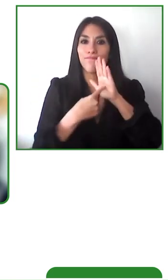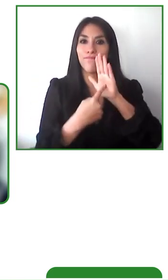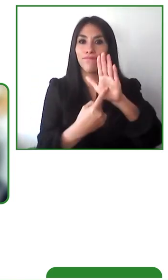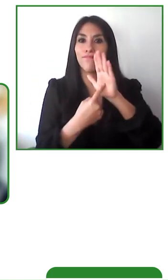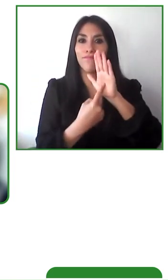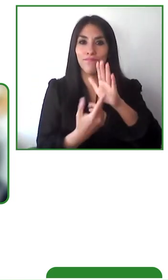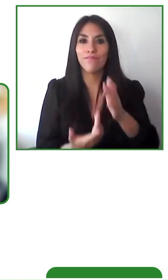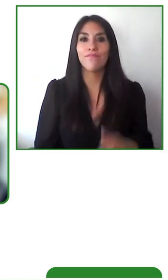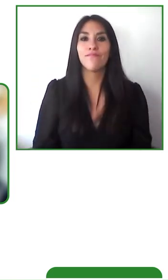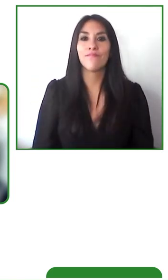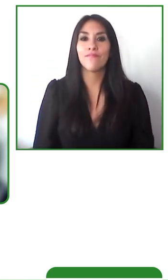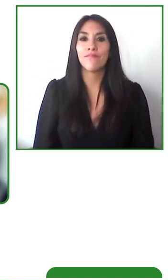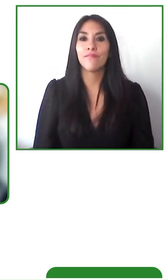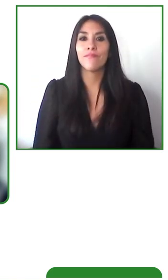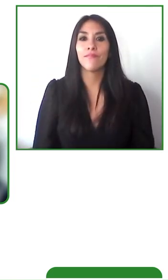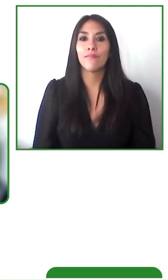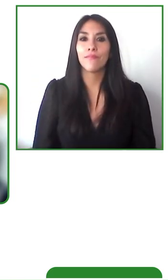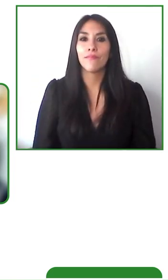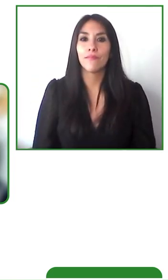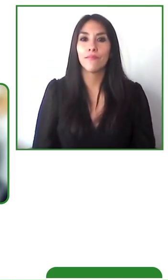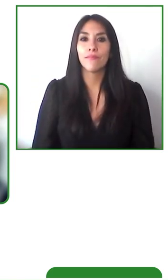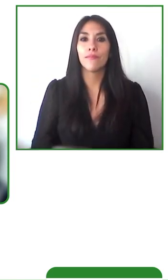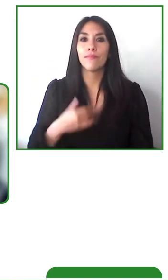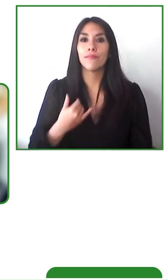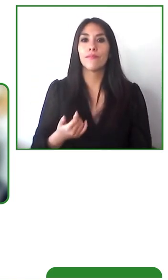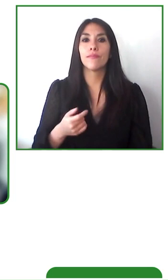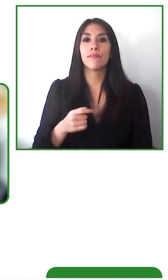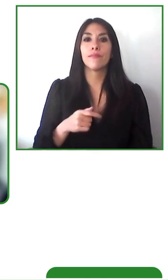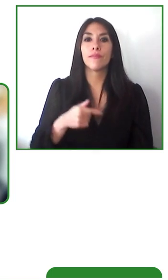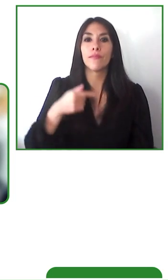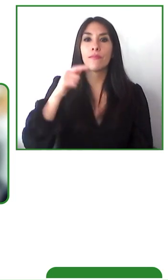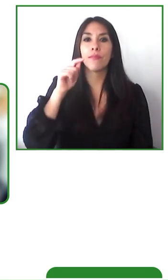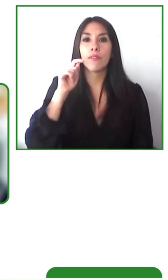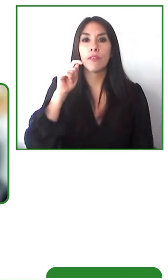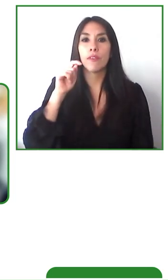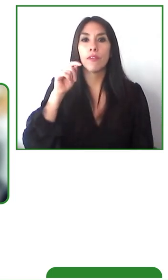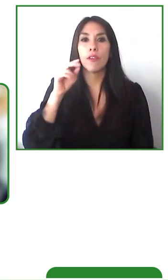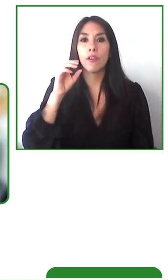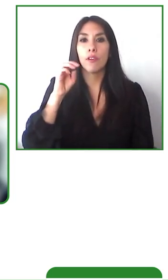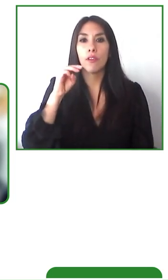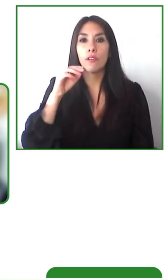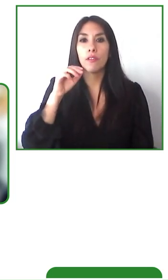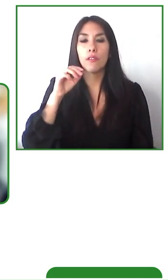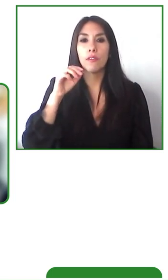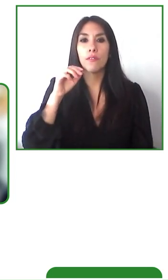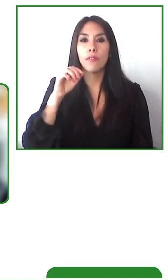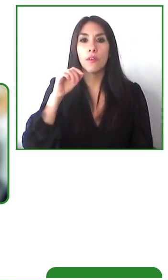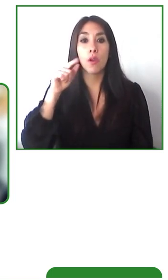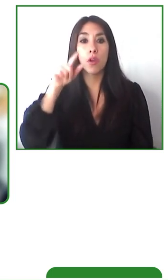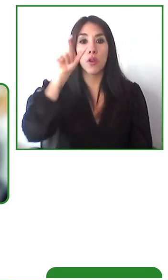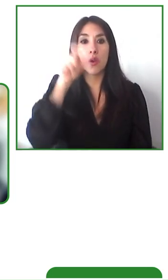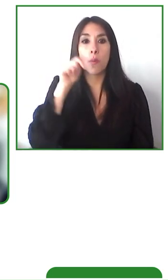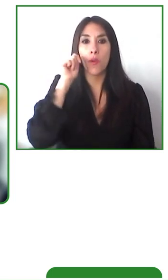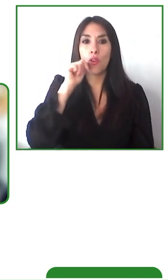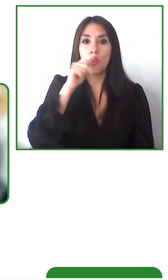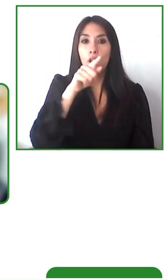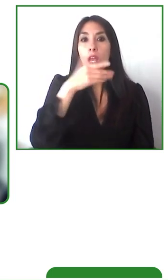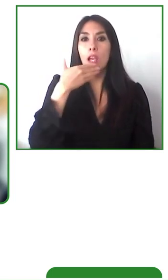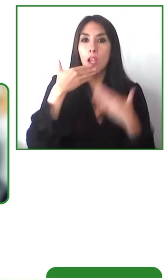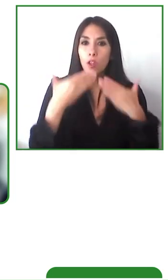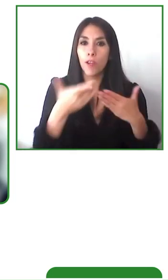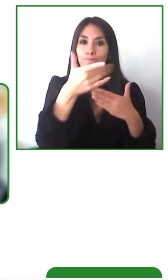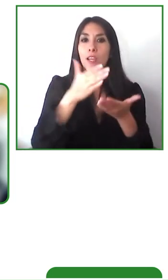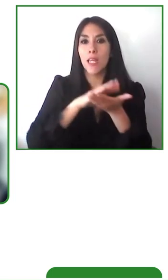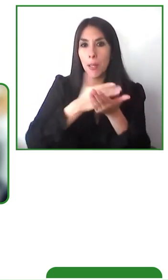aquí conmigo para poder entregar en la traducción al inglés. Nosotros hemos trabajado en este